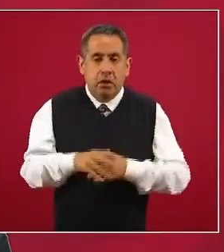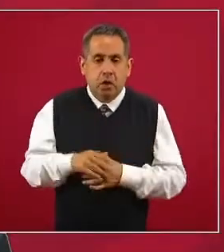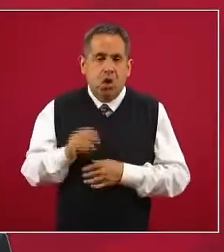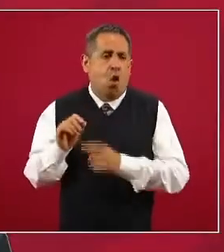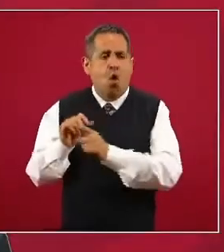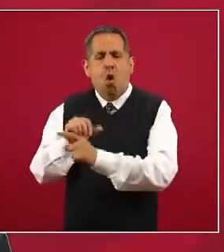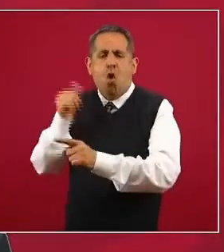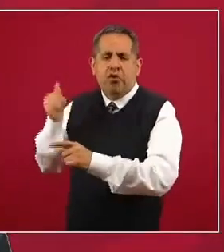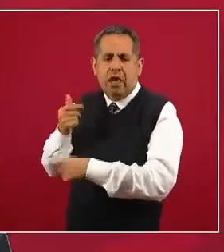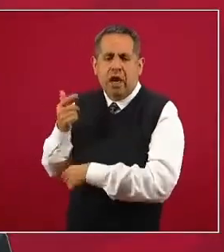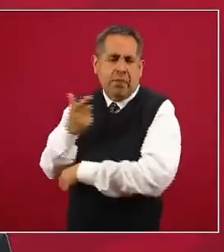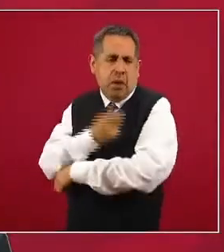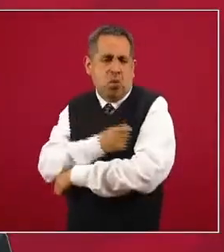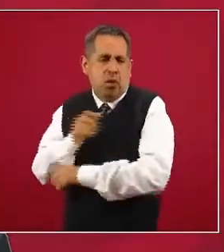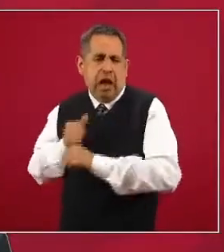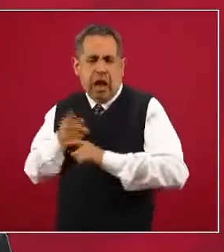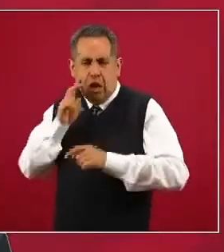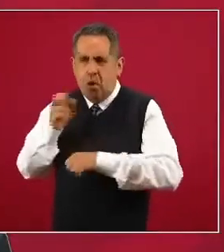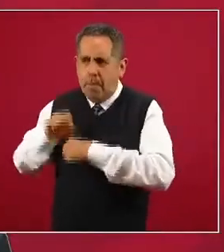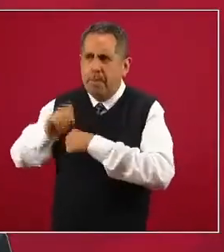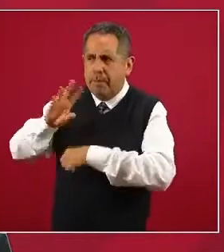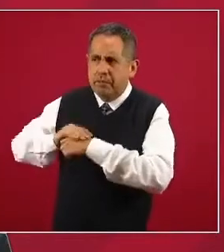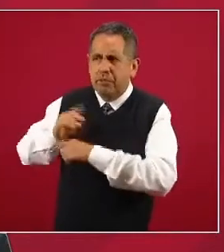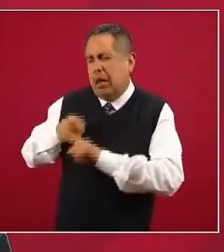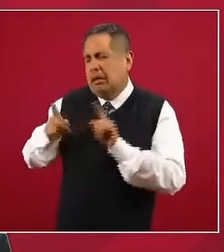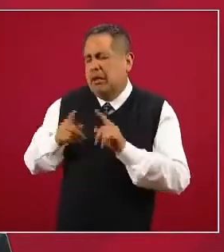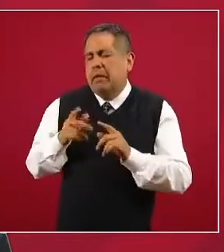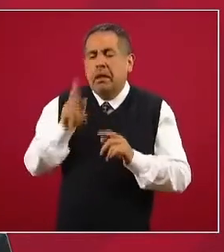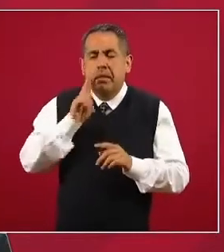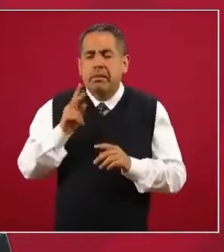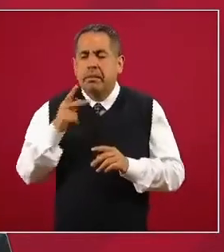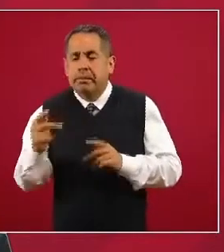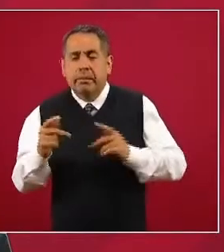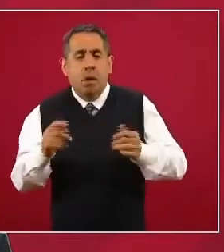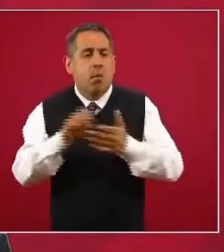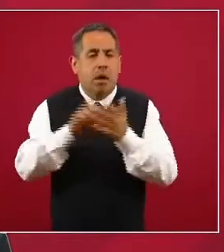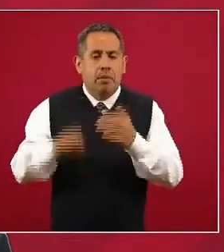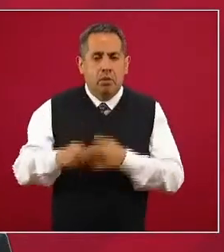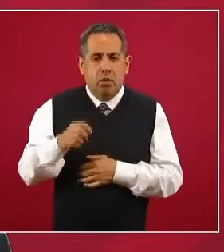ya conocidas y ya con autorizaciones sanitarias. Por